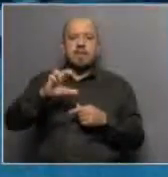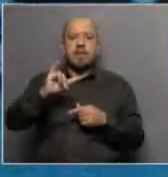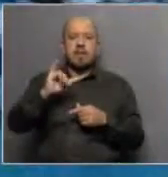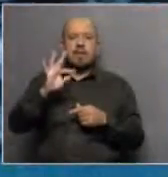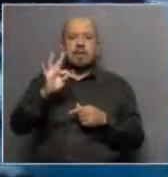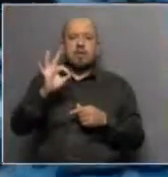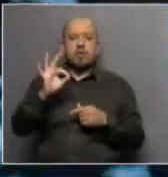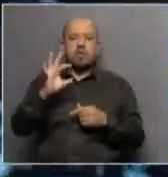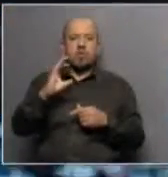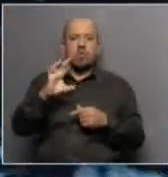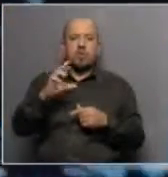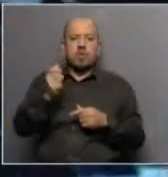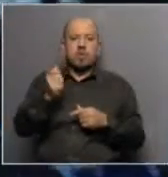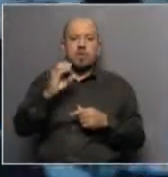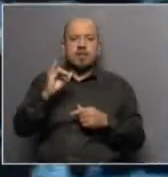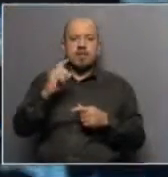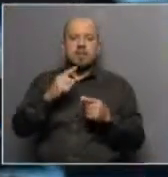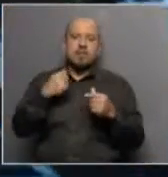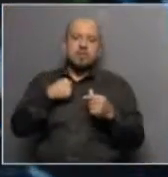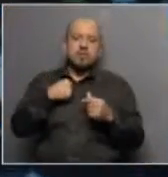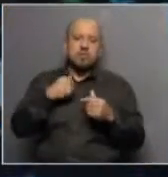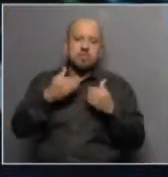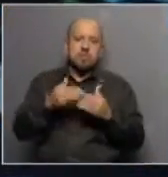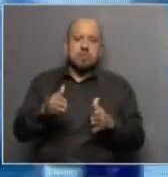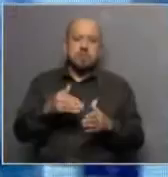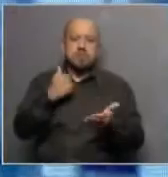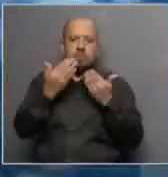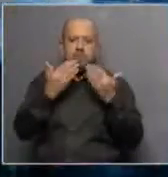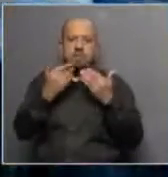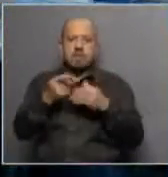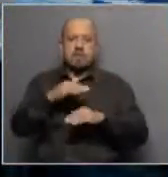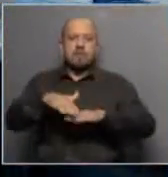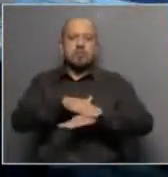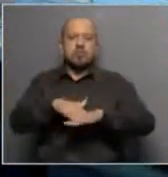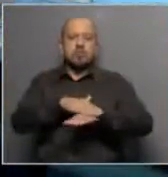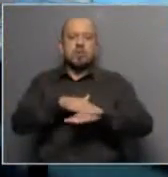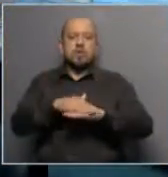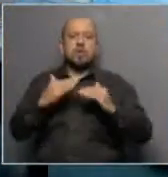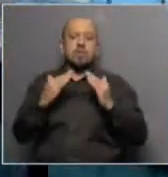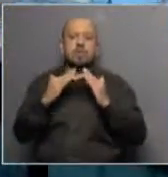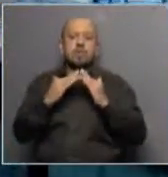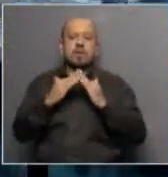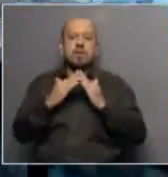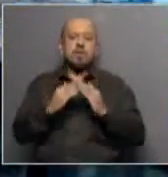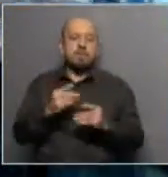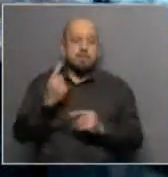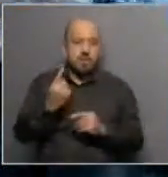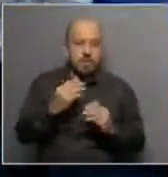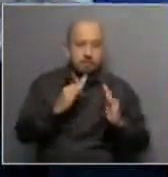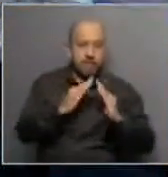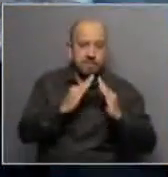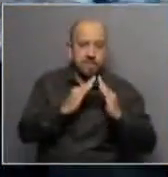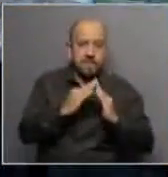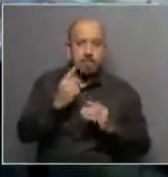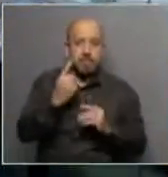herencia. Entonces, bueno, yo parto de una base. Si vamos a hablar de suelo y si vamos a hablar de vivienda, tenemos que primero